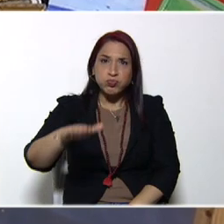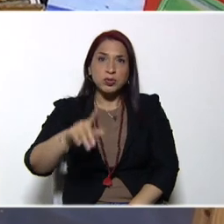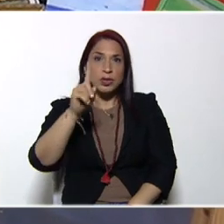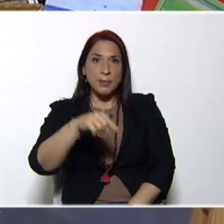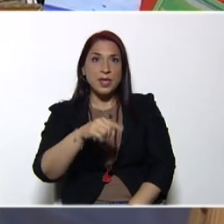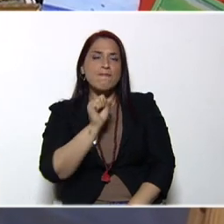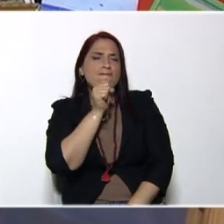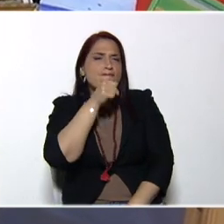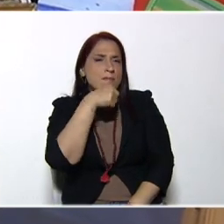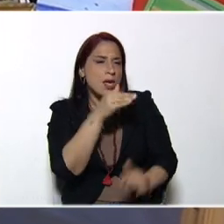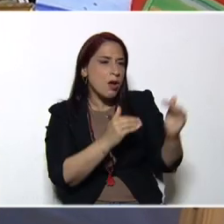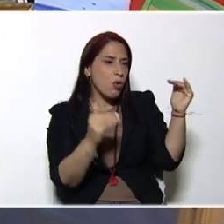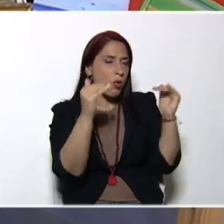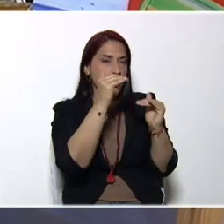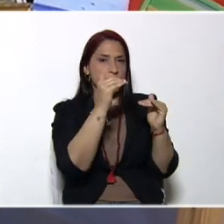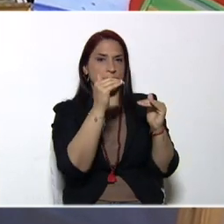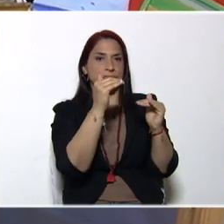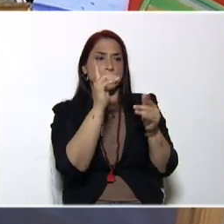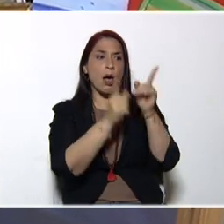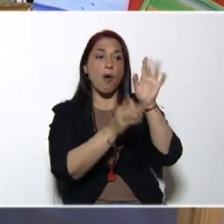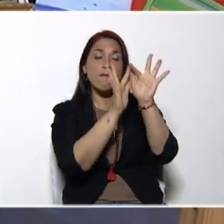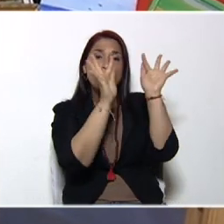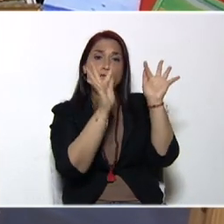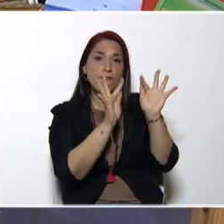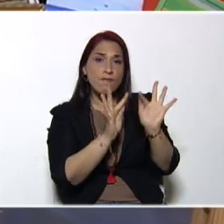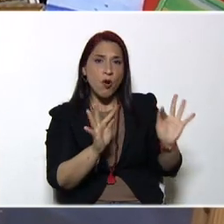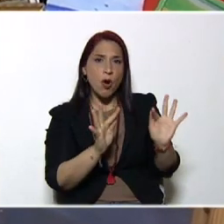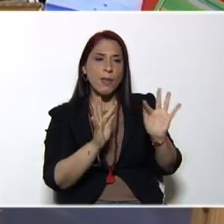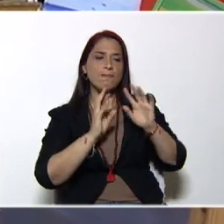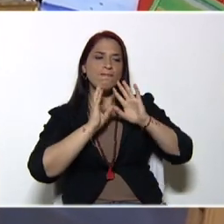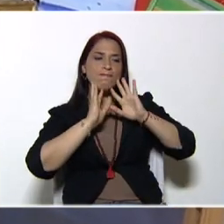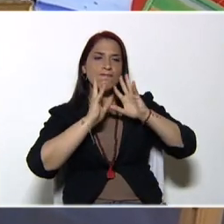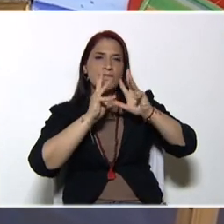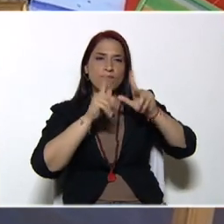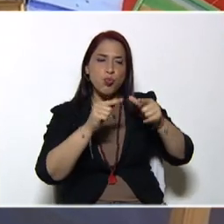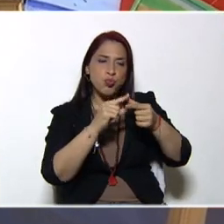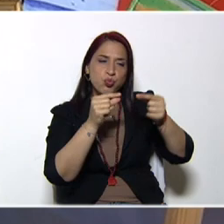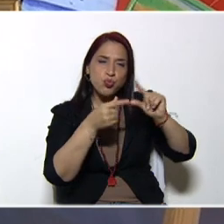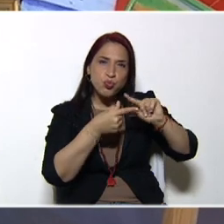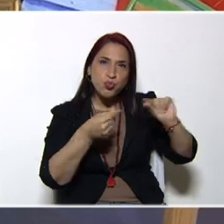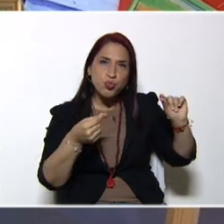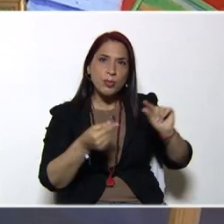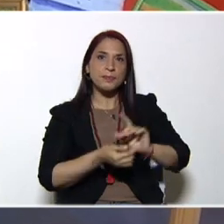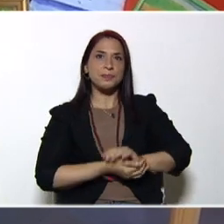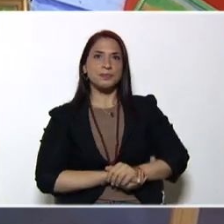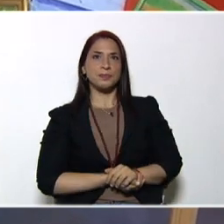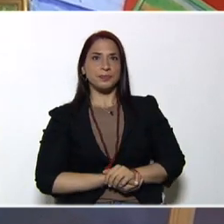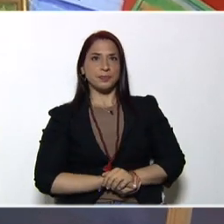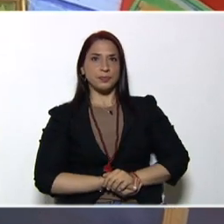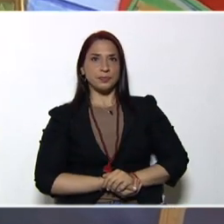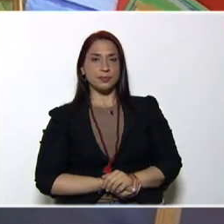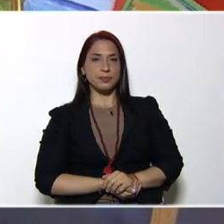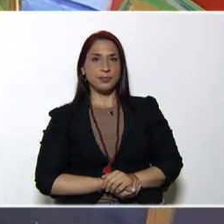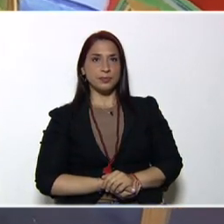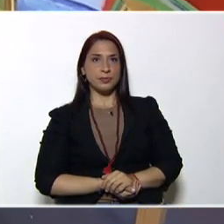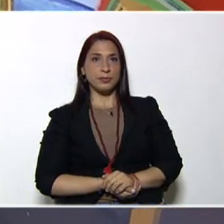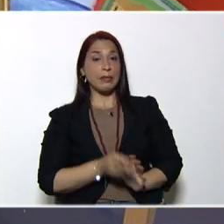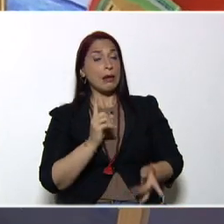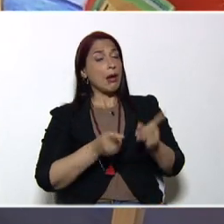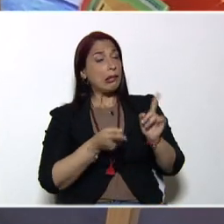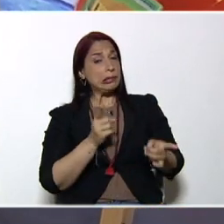mayores, de alguna manera, echan los cuentos. Vamos a bajar un poquito el discurso técnico, que a veces